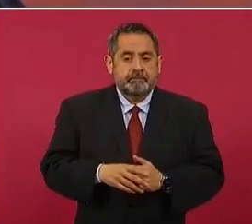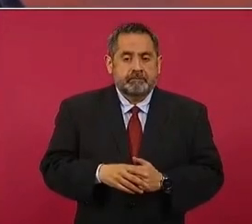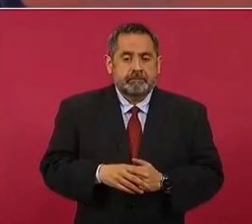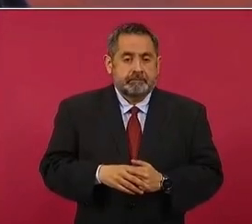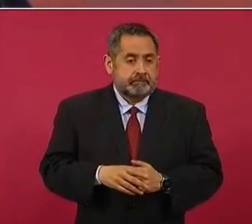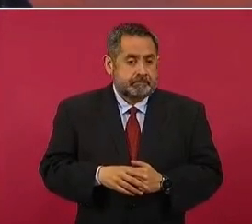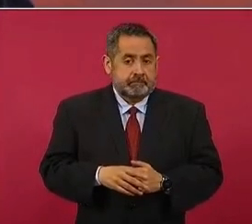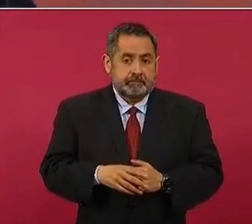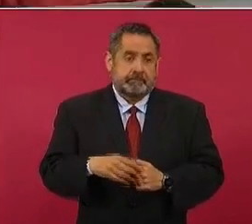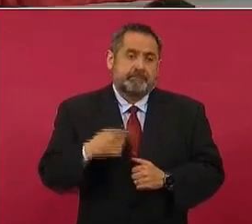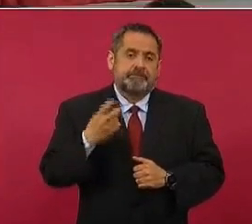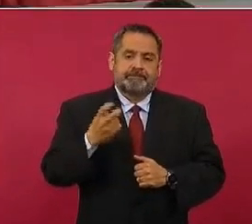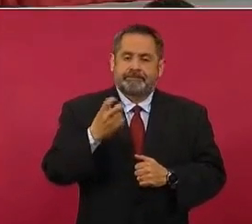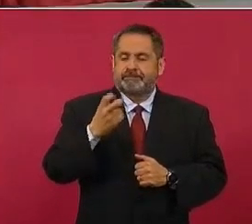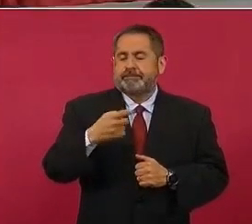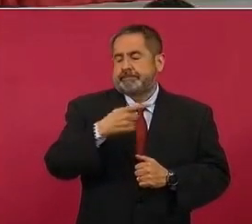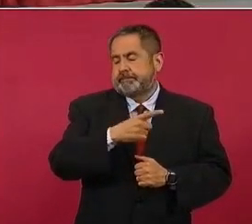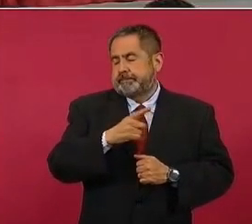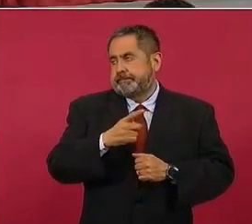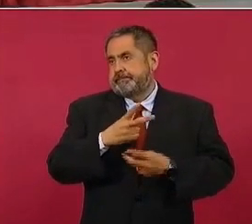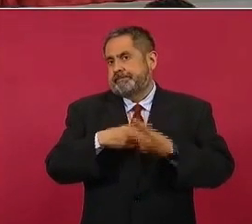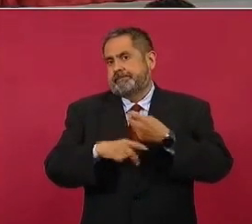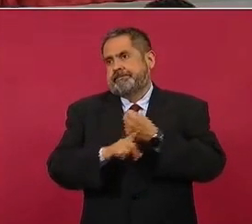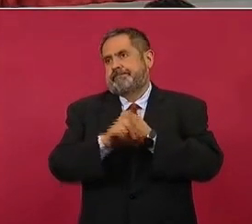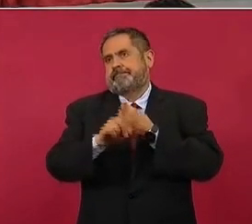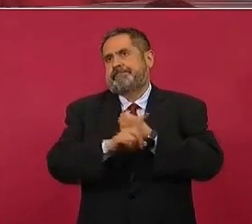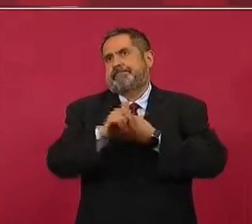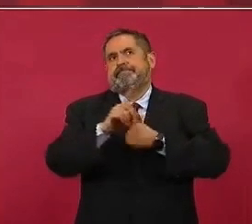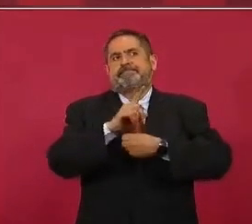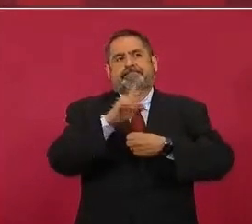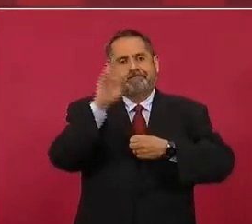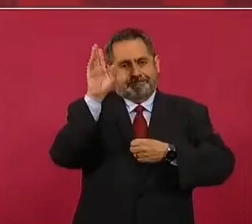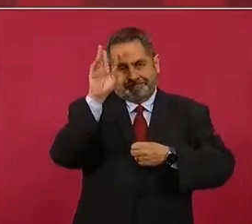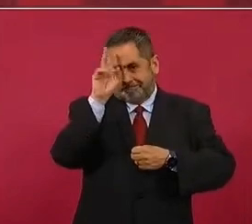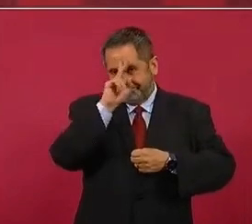Claro que se generó un problema mayor,